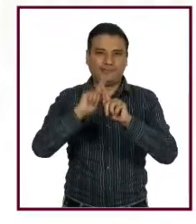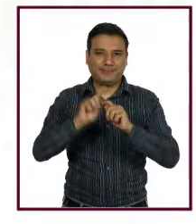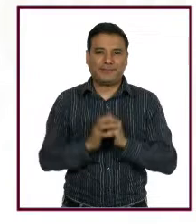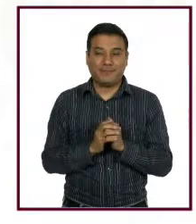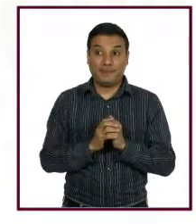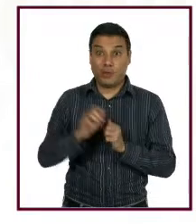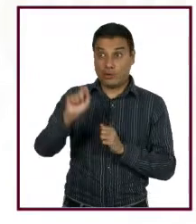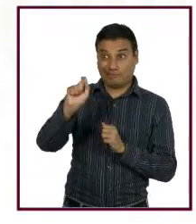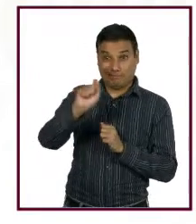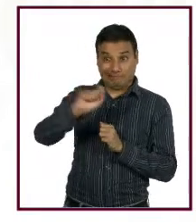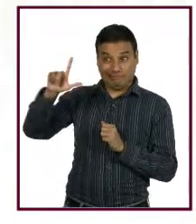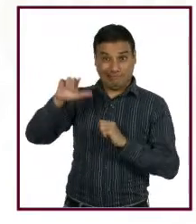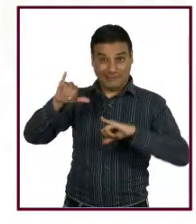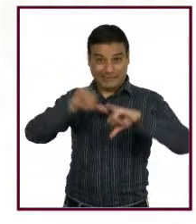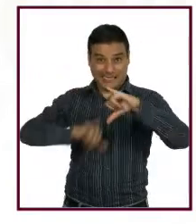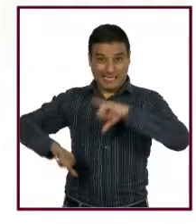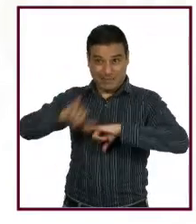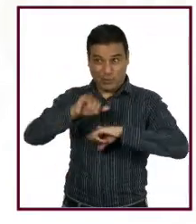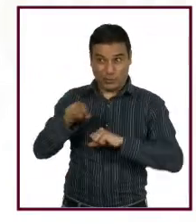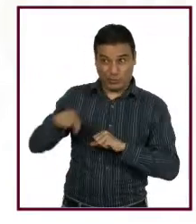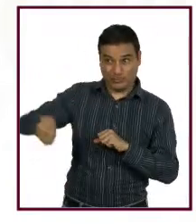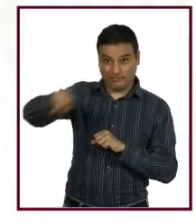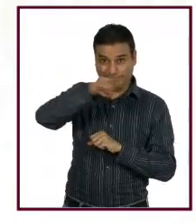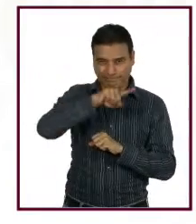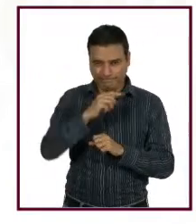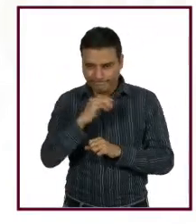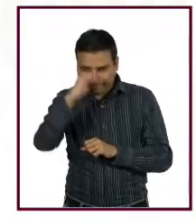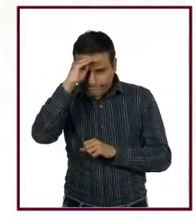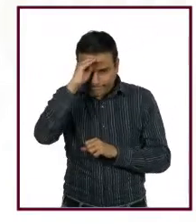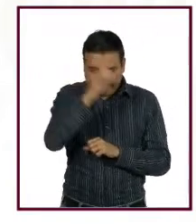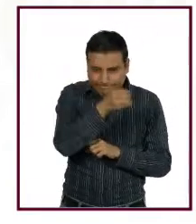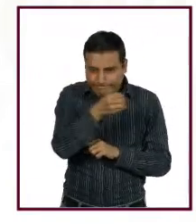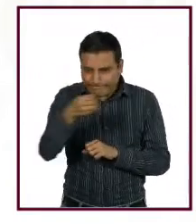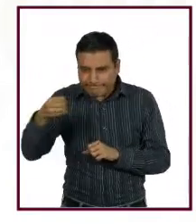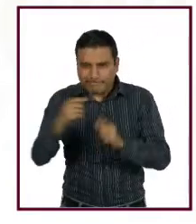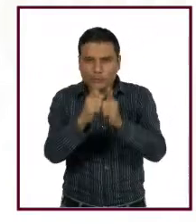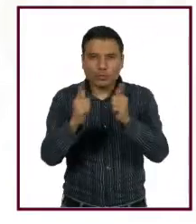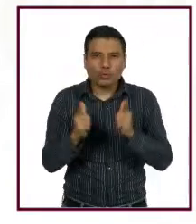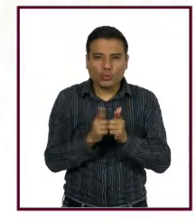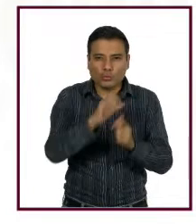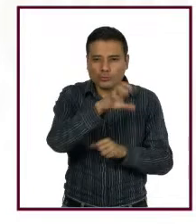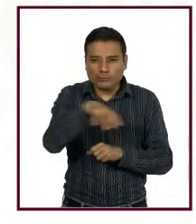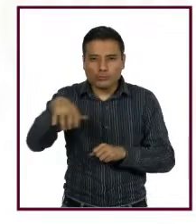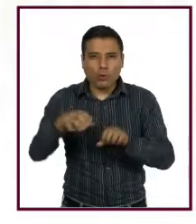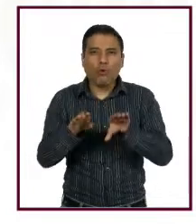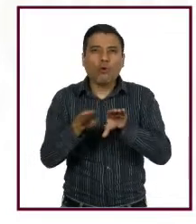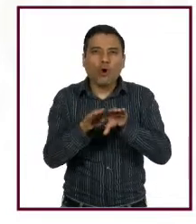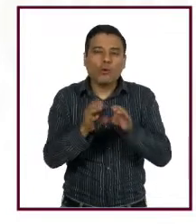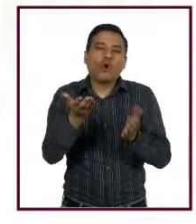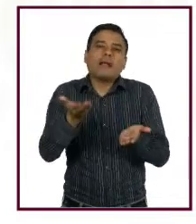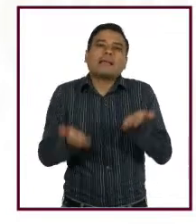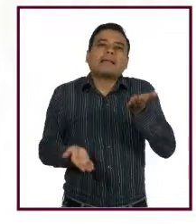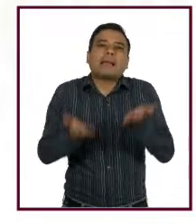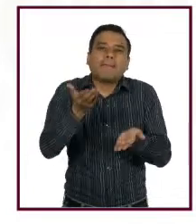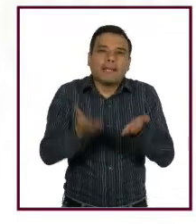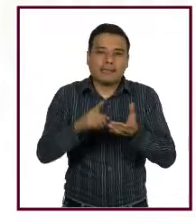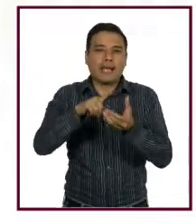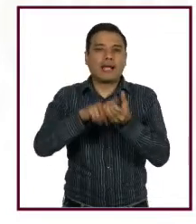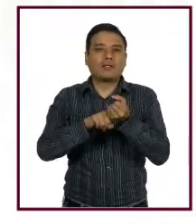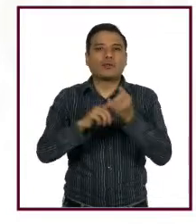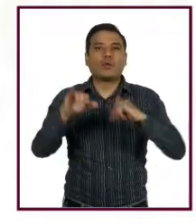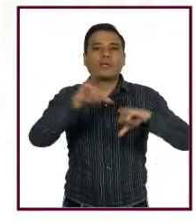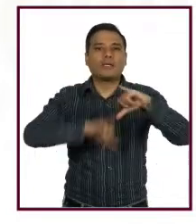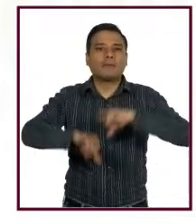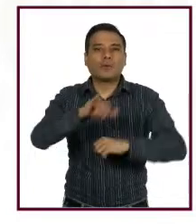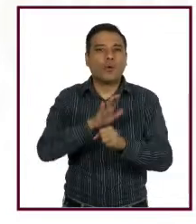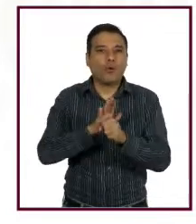a clasificar y a ordenar todo este tipo de sustancias suelen agruparlas de acuerdo a su composición química, es decir,